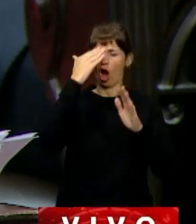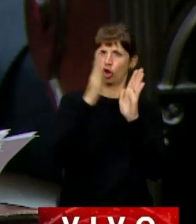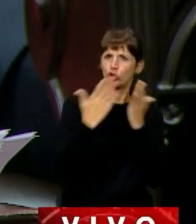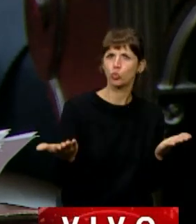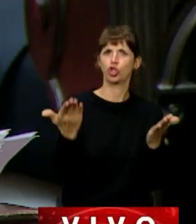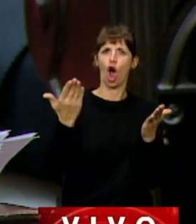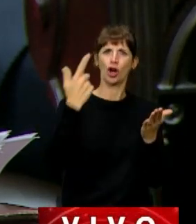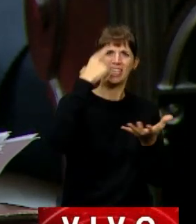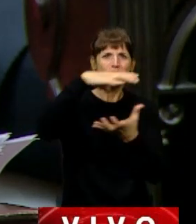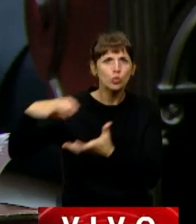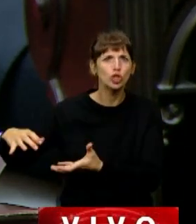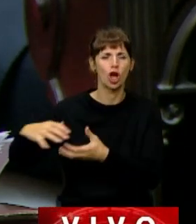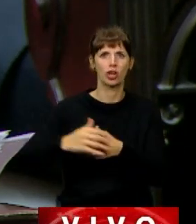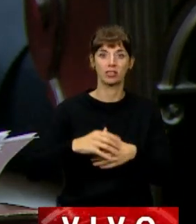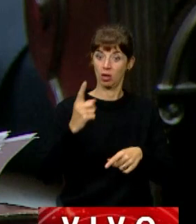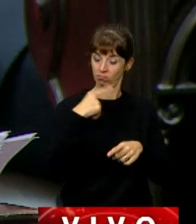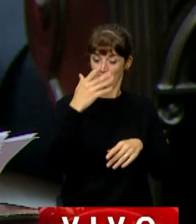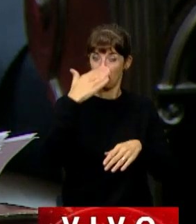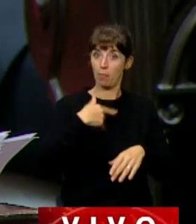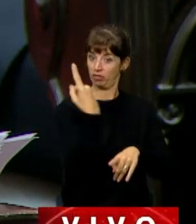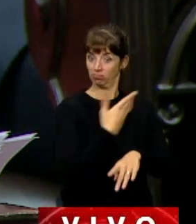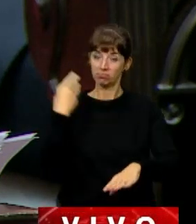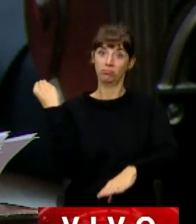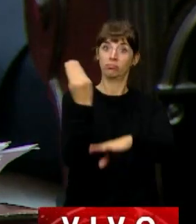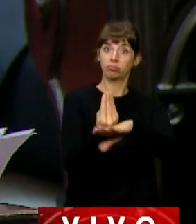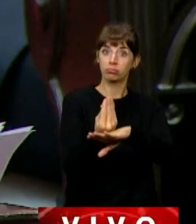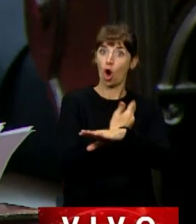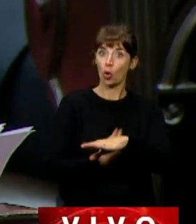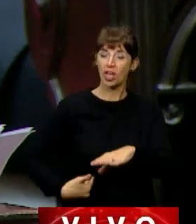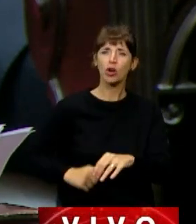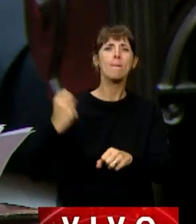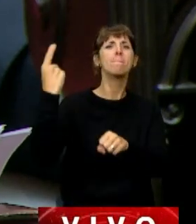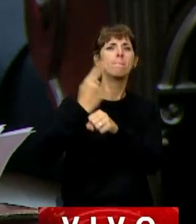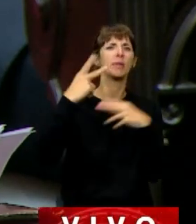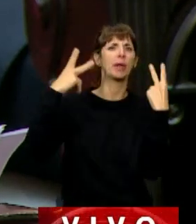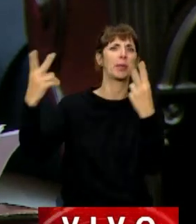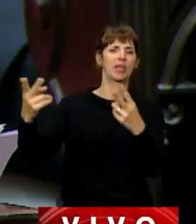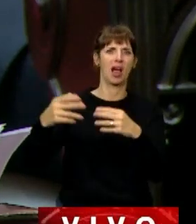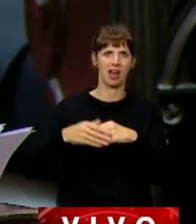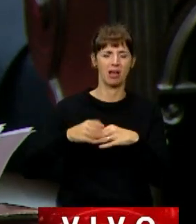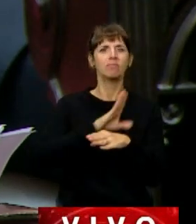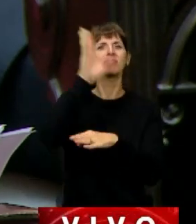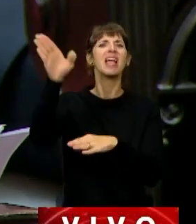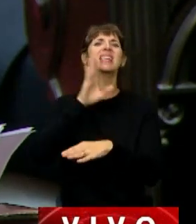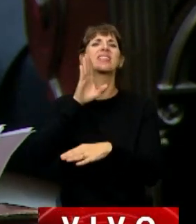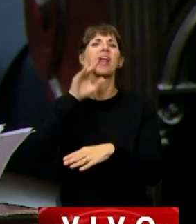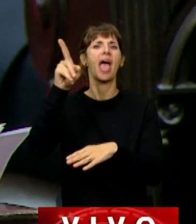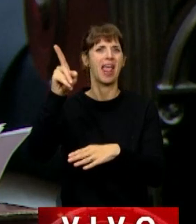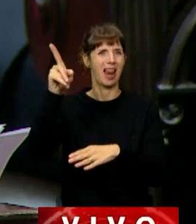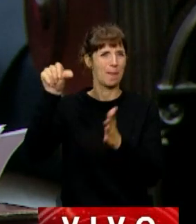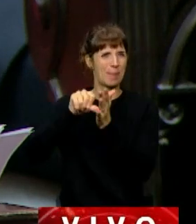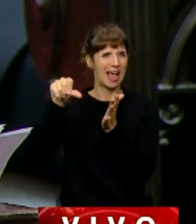Ni bien asumimos el gobierno, nuestro primer viaje fuere a Israel con motivo